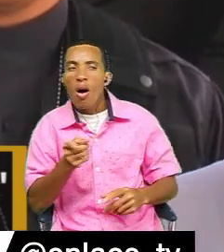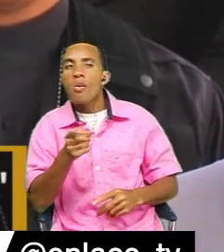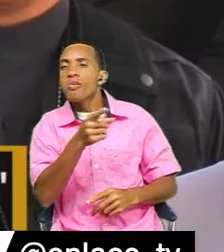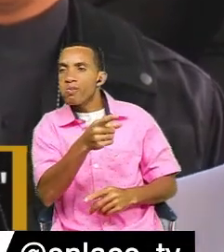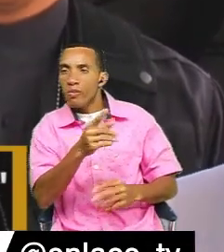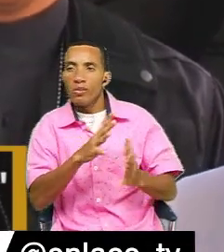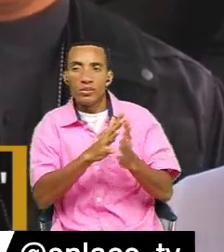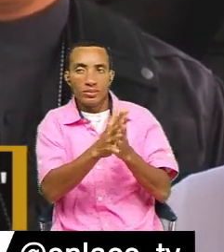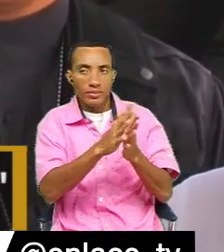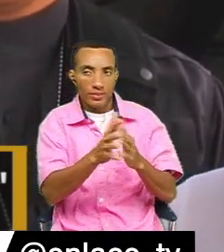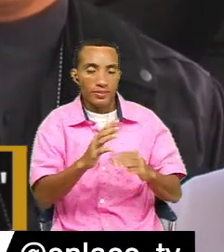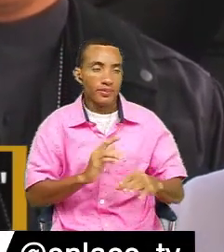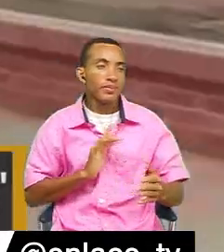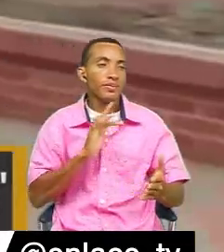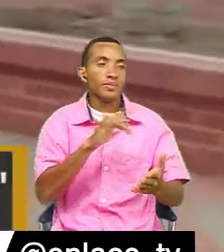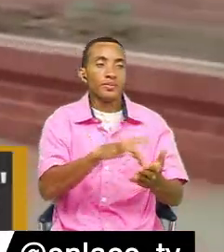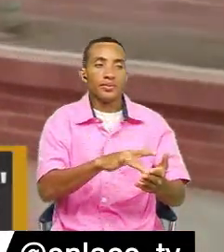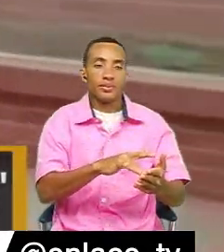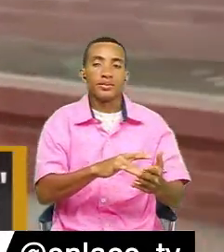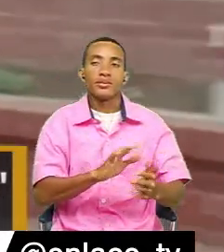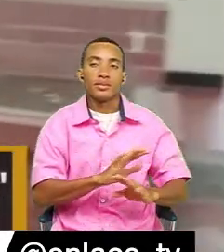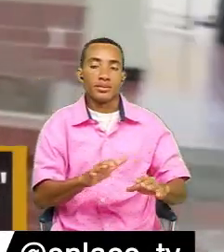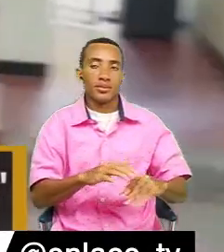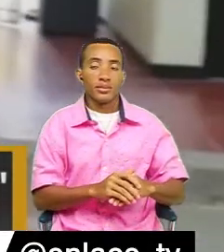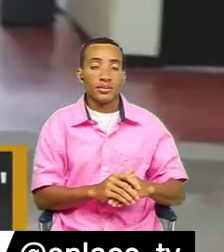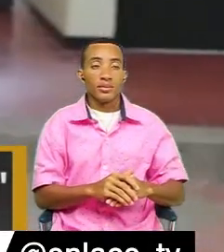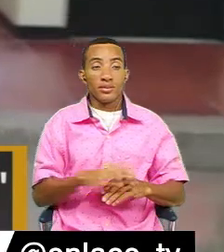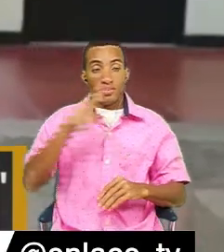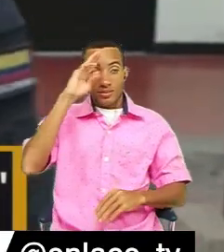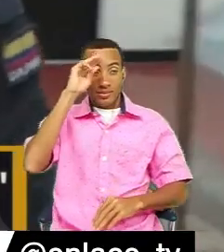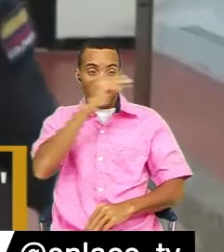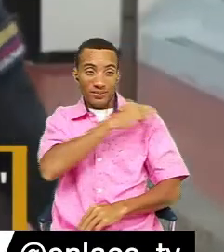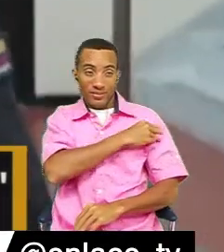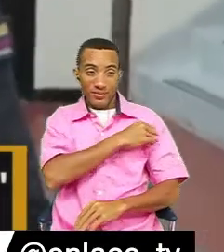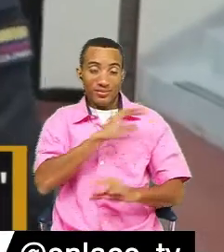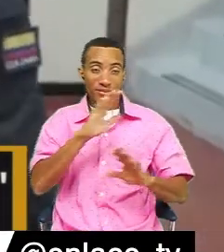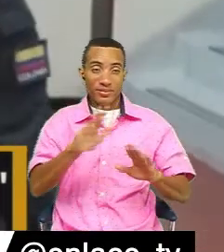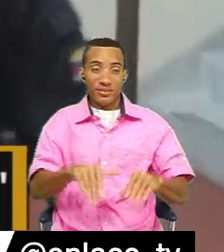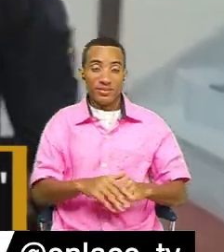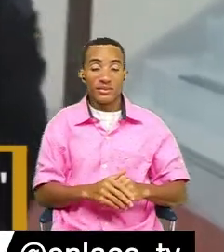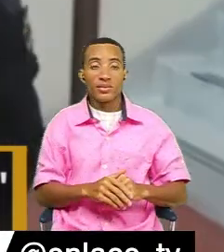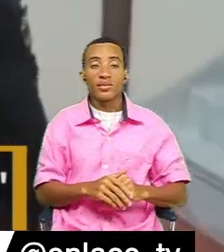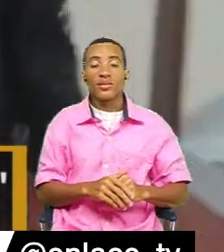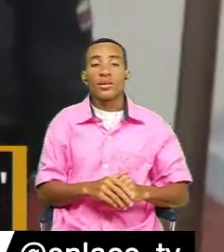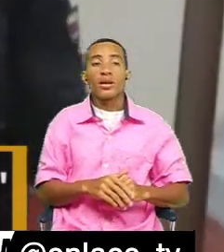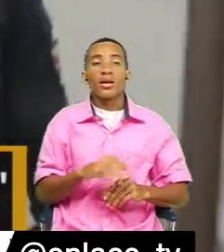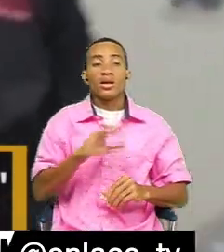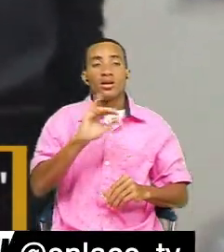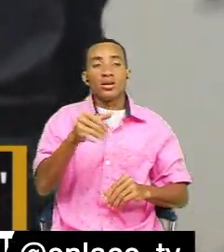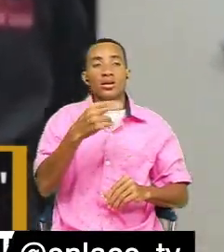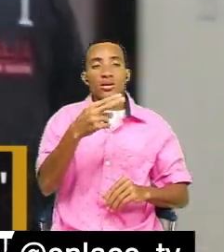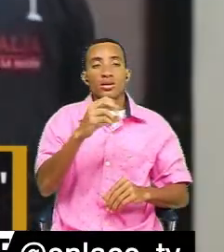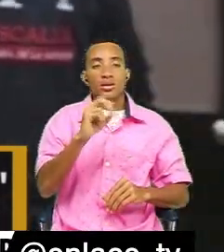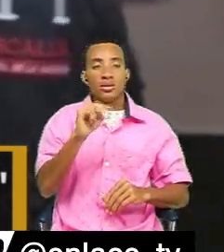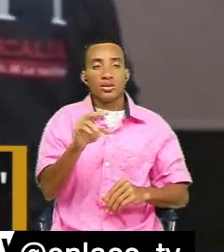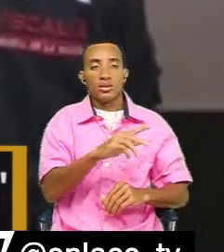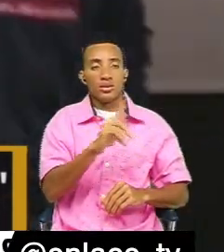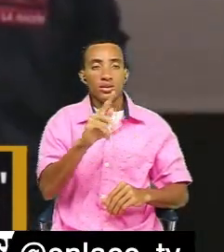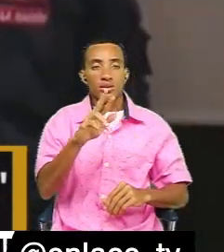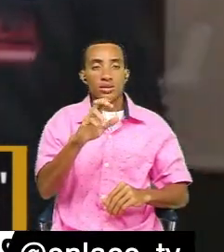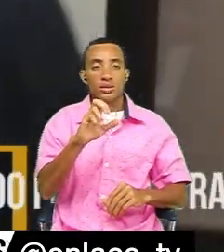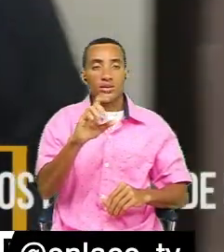manera puntual a este sujeto. Para el comandante del Departamento de Policía Magdalena Medio, coronel John Freddy Santos Andrade, este resultado